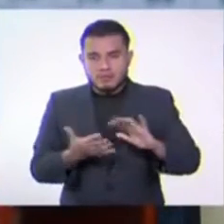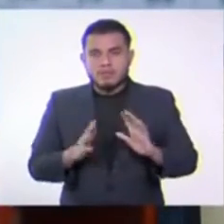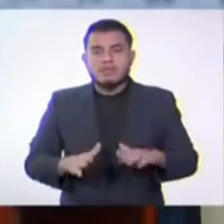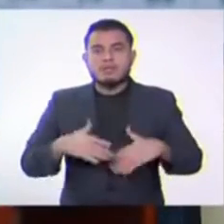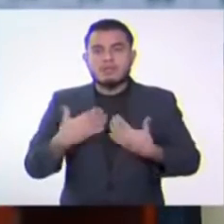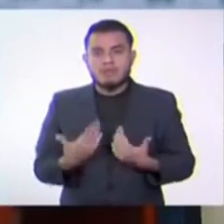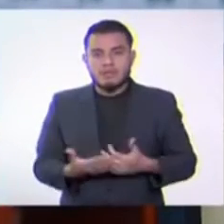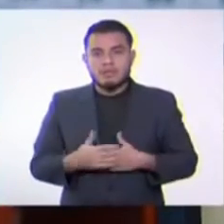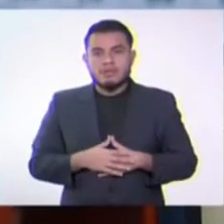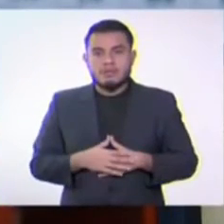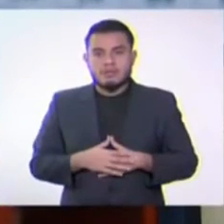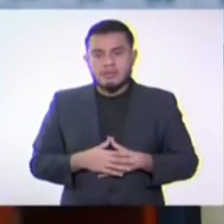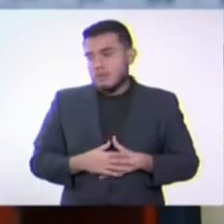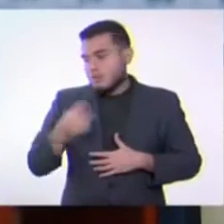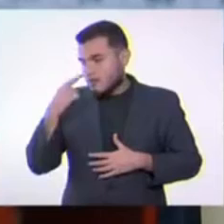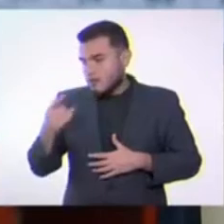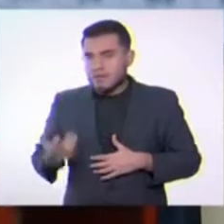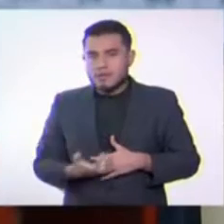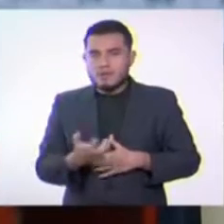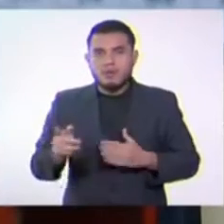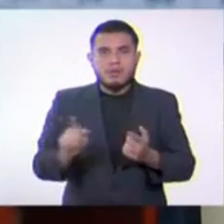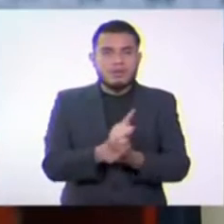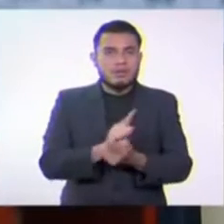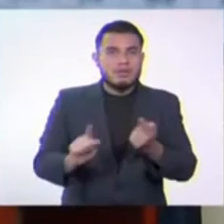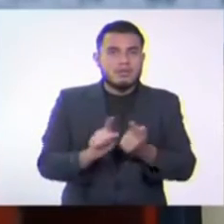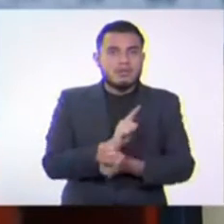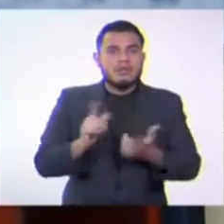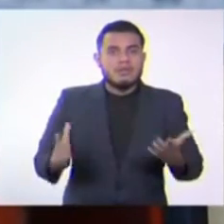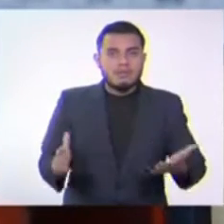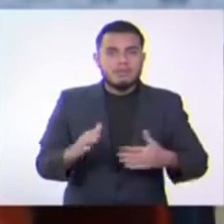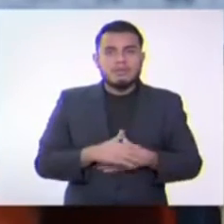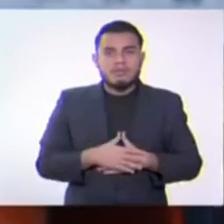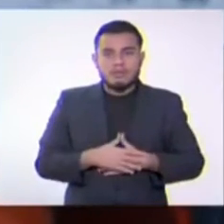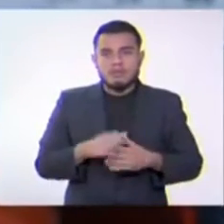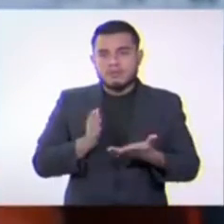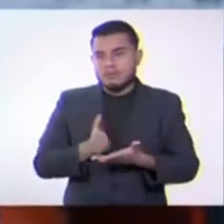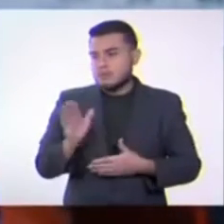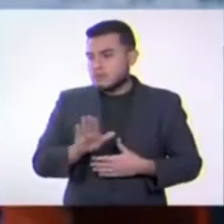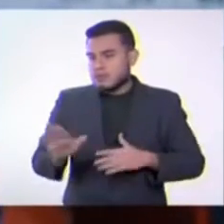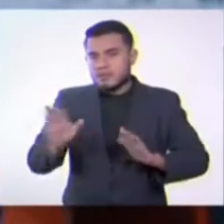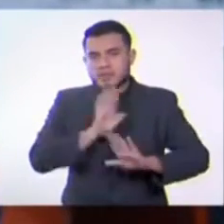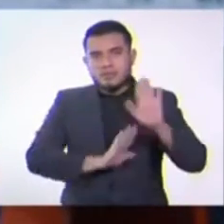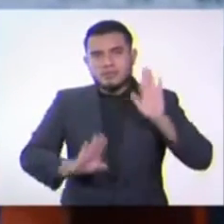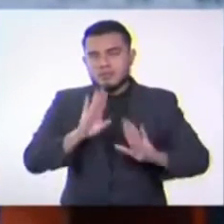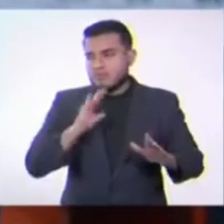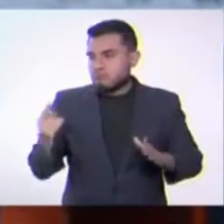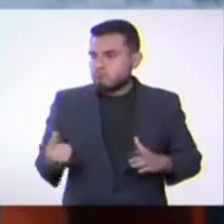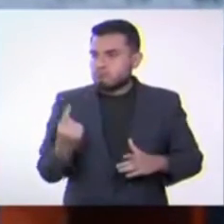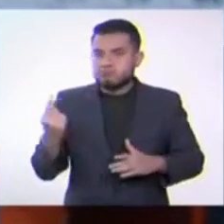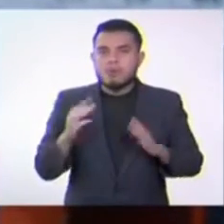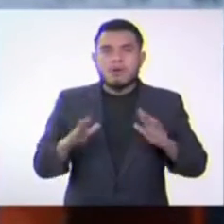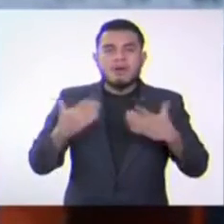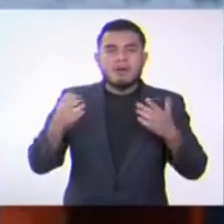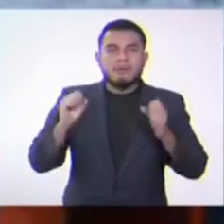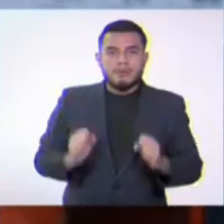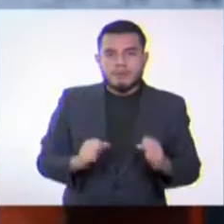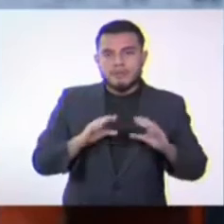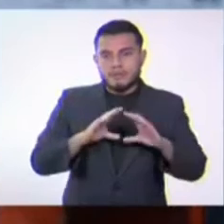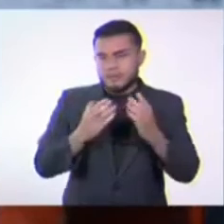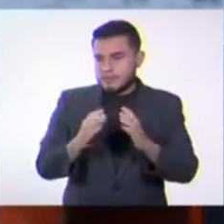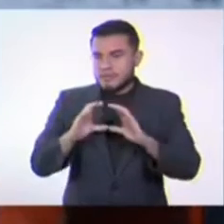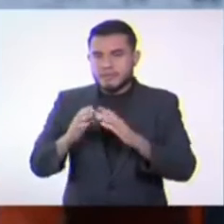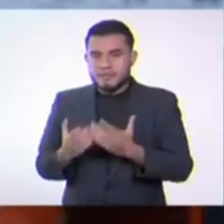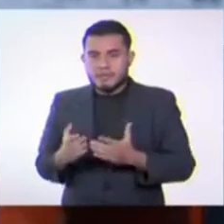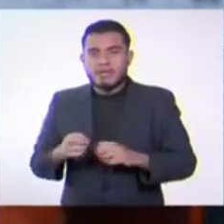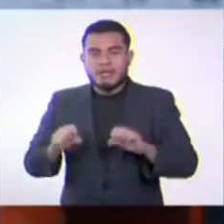encarga de ver todas las relaciones entre los organismos desde su historia evolutiva para poder clasificarlos es